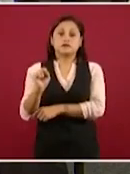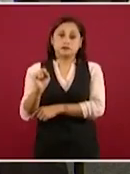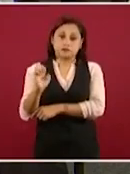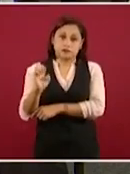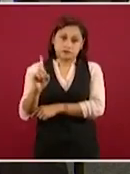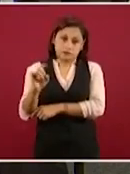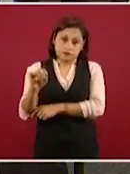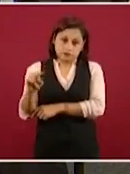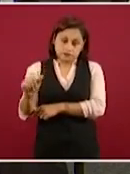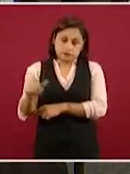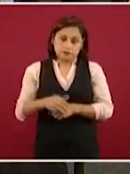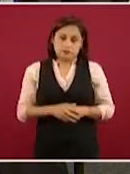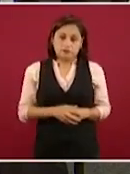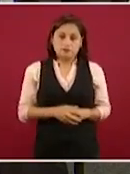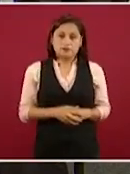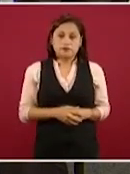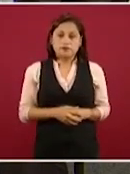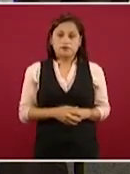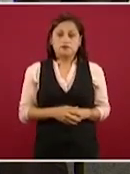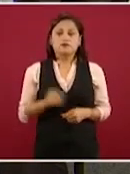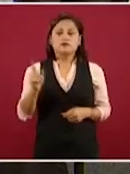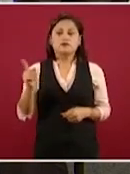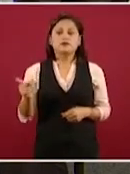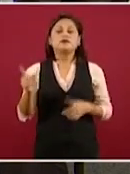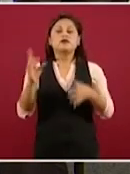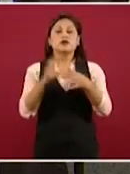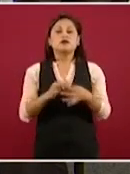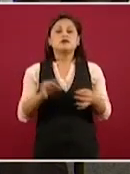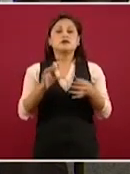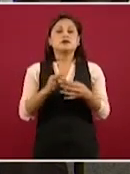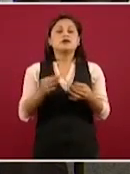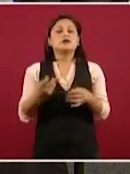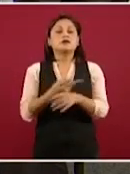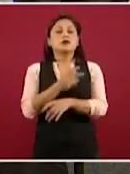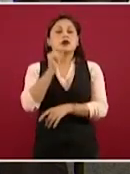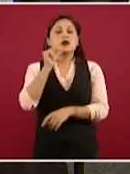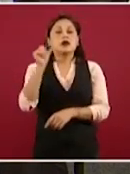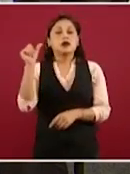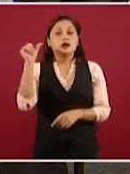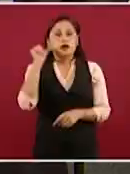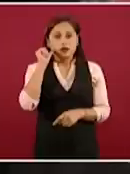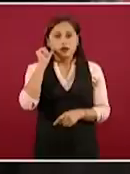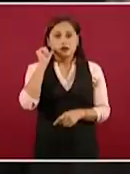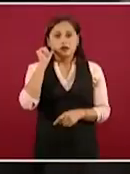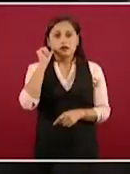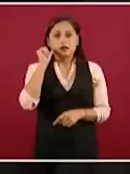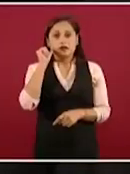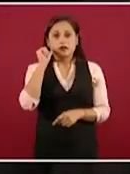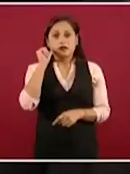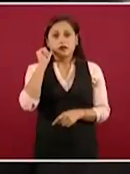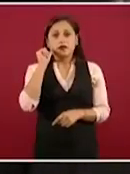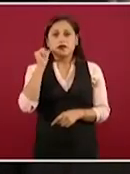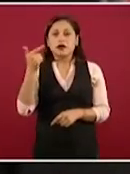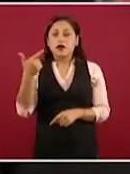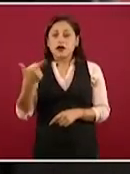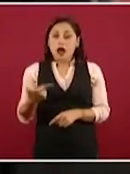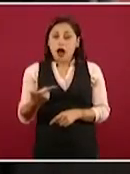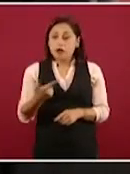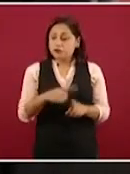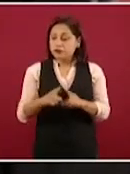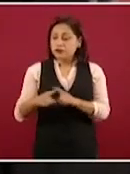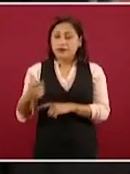sobre la actividad de ayer de destrucción de armas en todo el